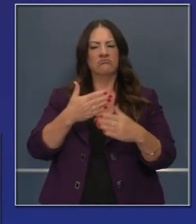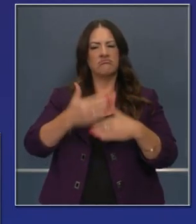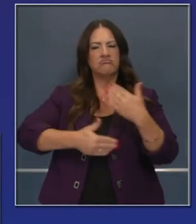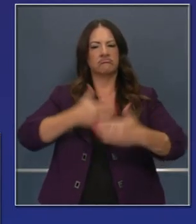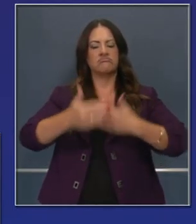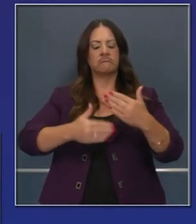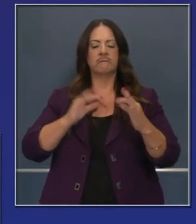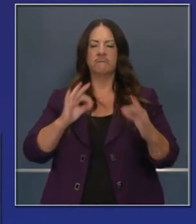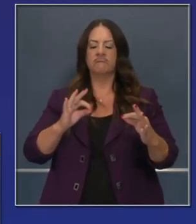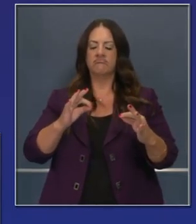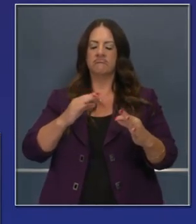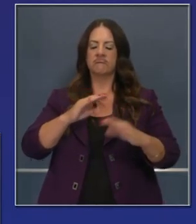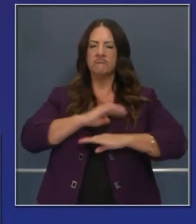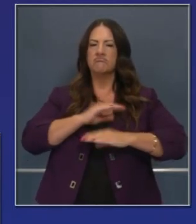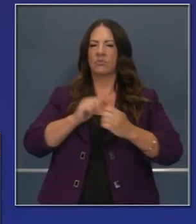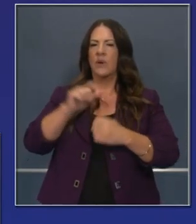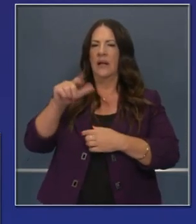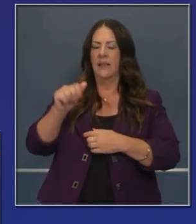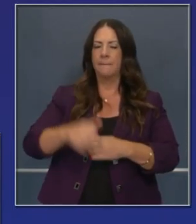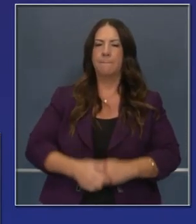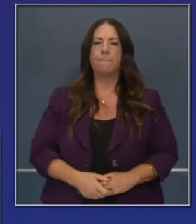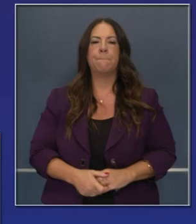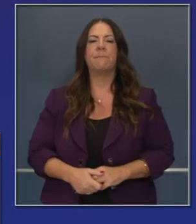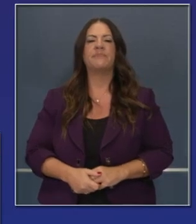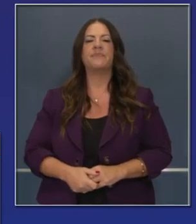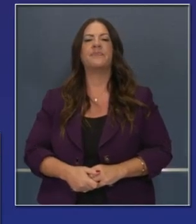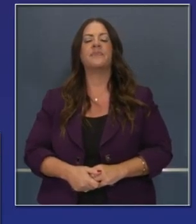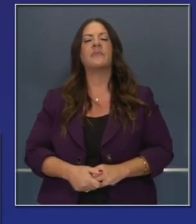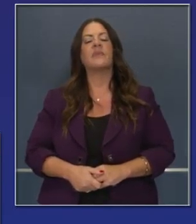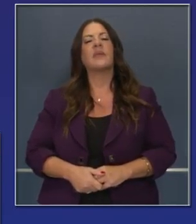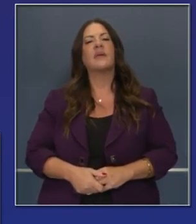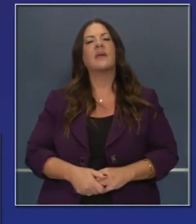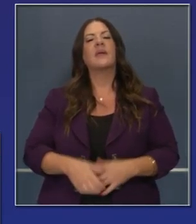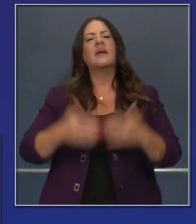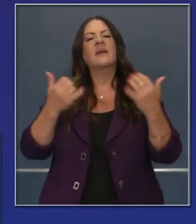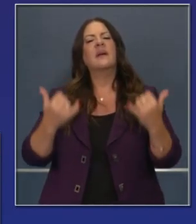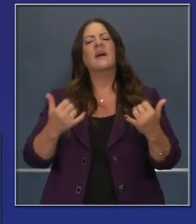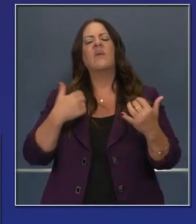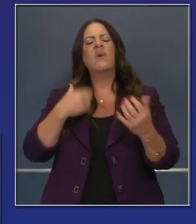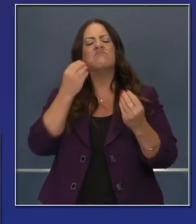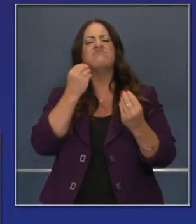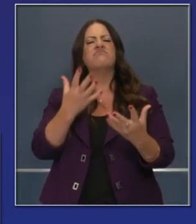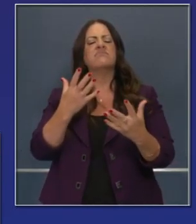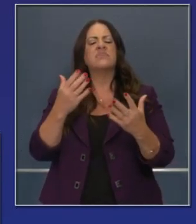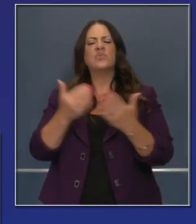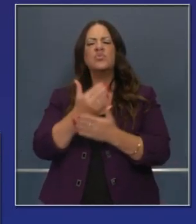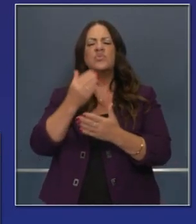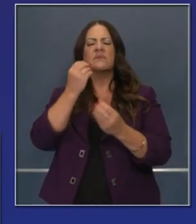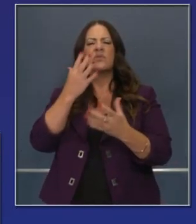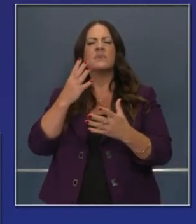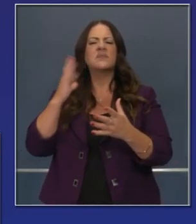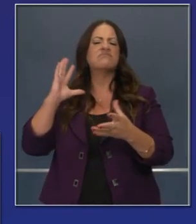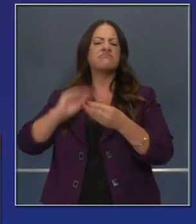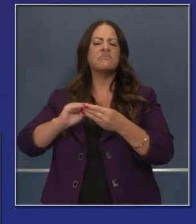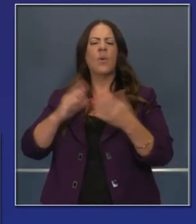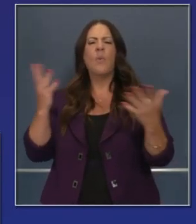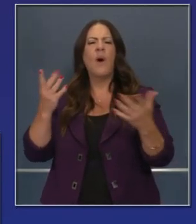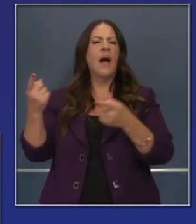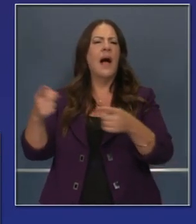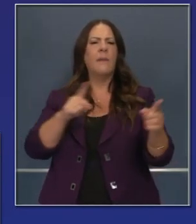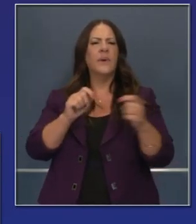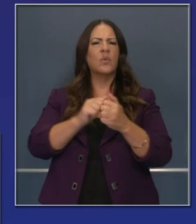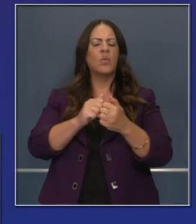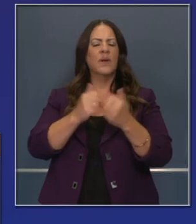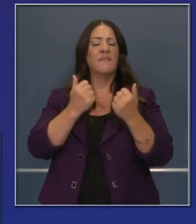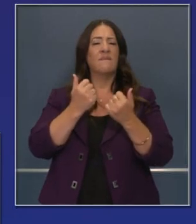fin de semana considerablemente. Así que vamos a actualizarlos sobre los incendios